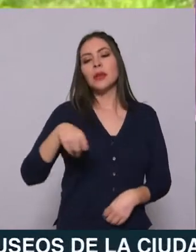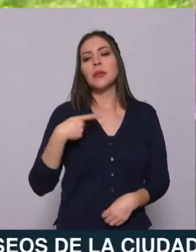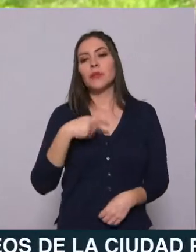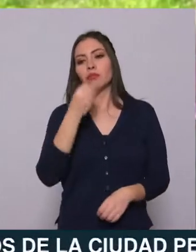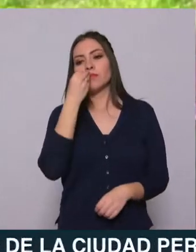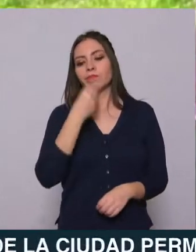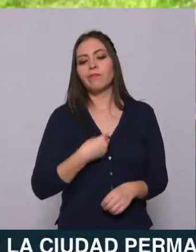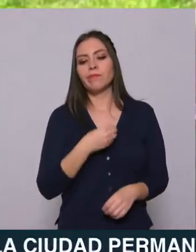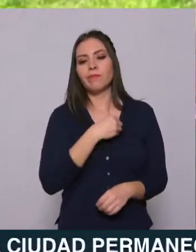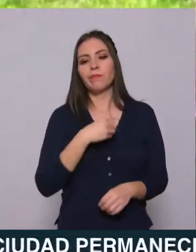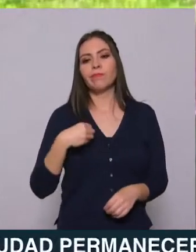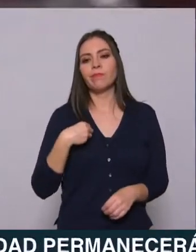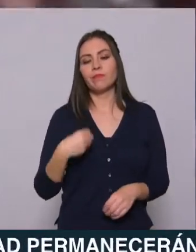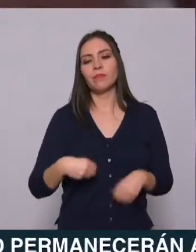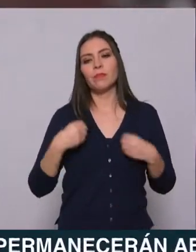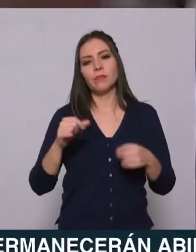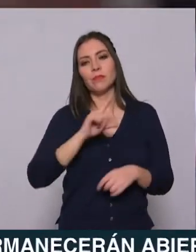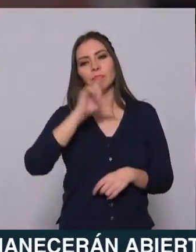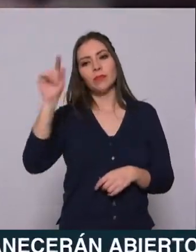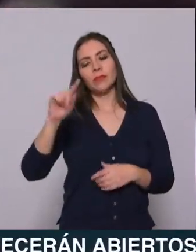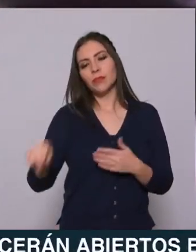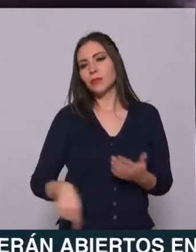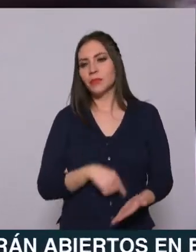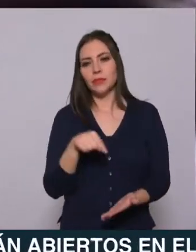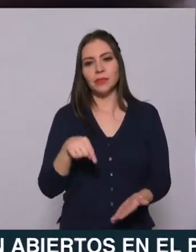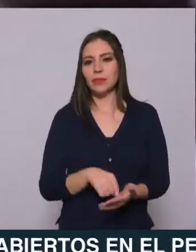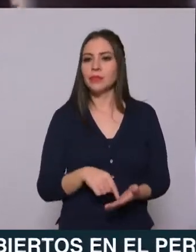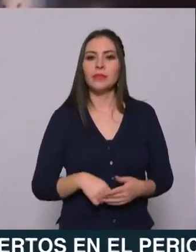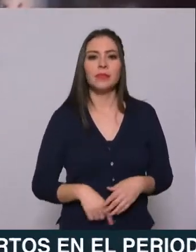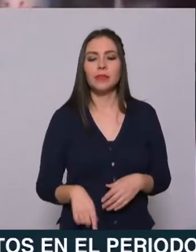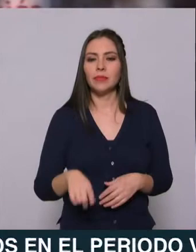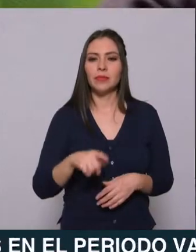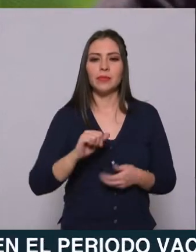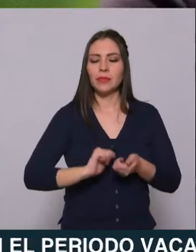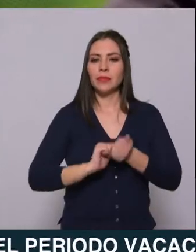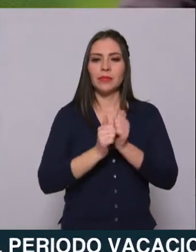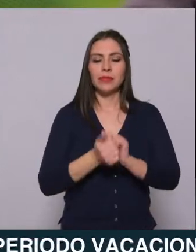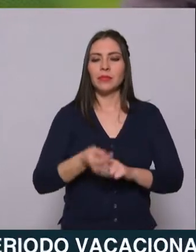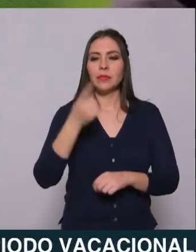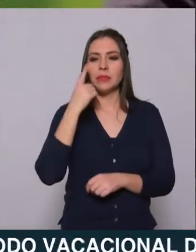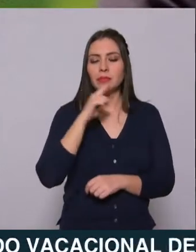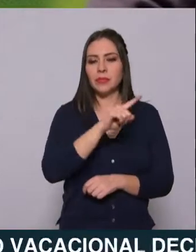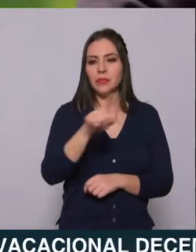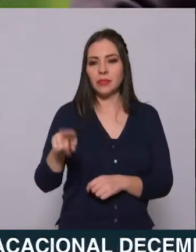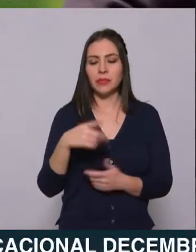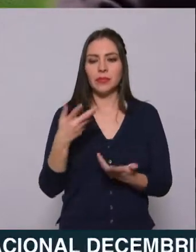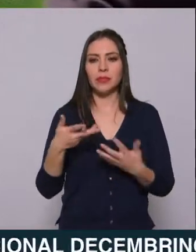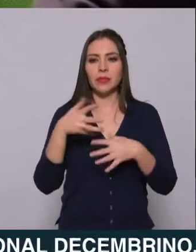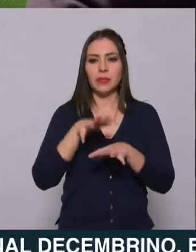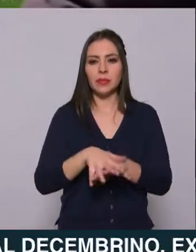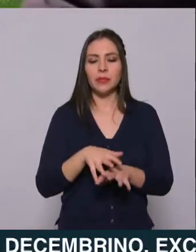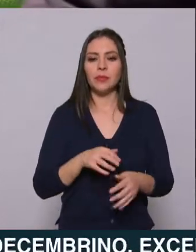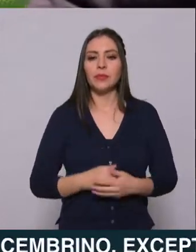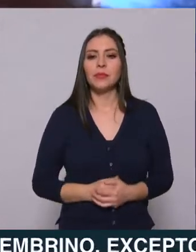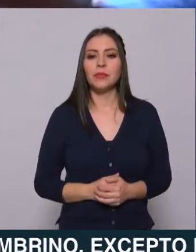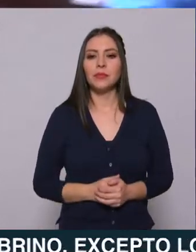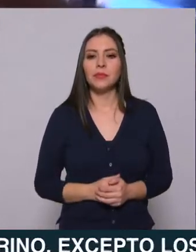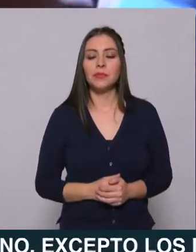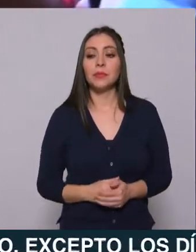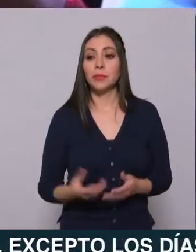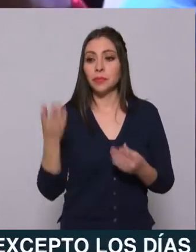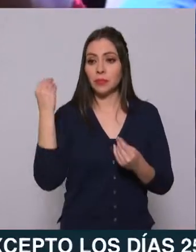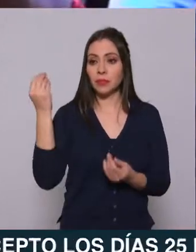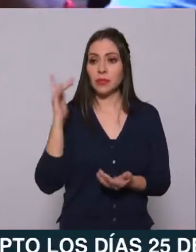irse a vivir a otro país, como la pobreza, y que se puedan atender también con políticas públicas integrales y adecuadas. Pues